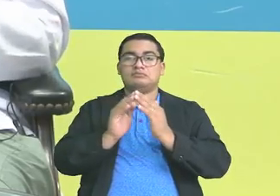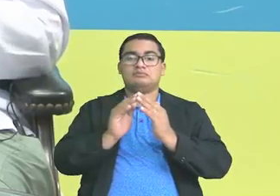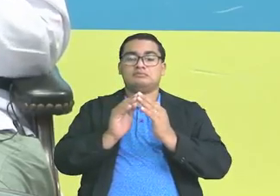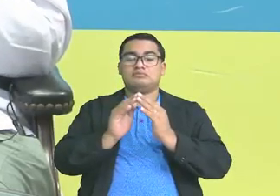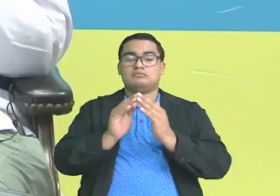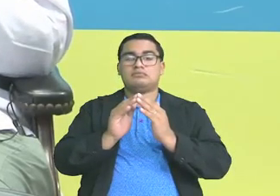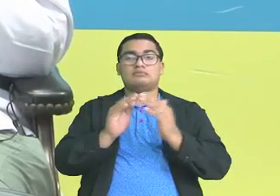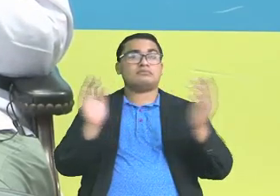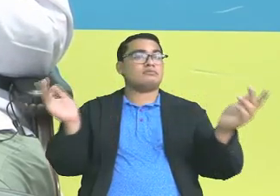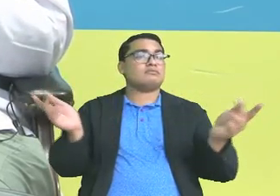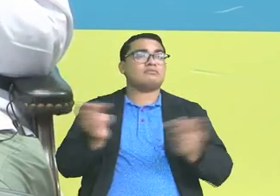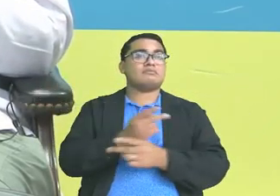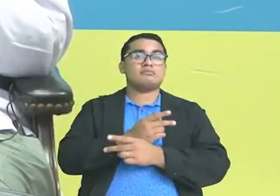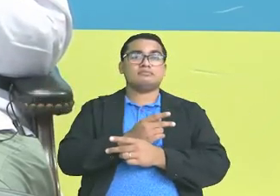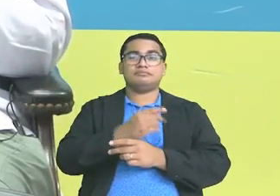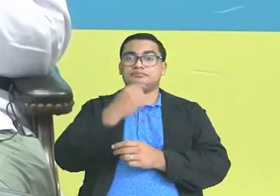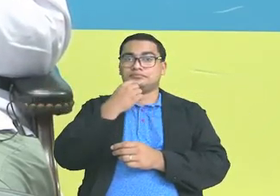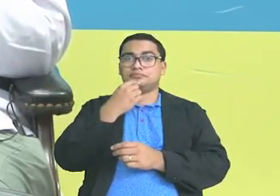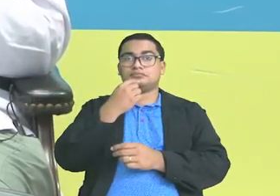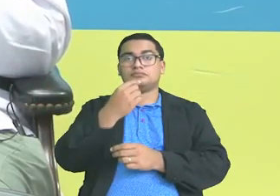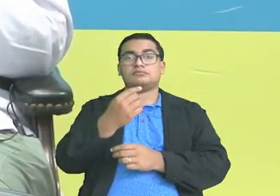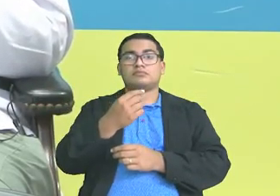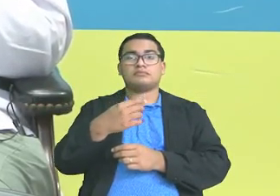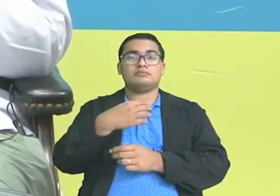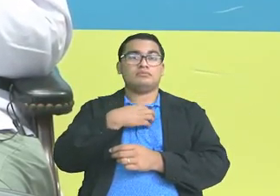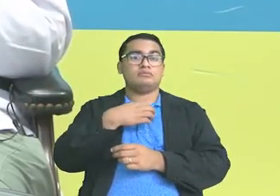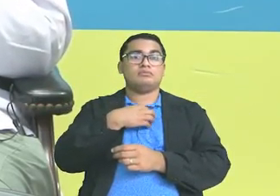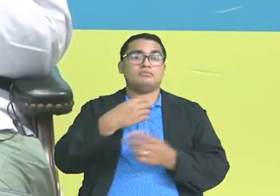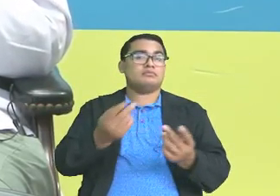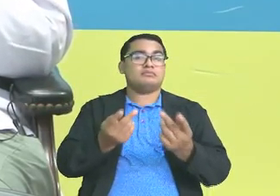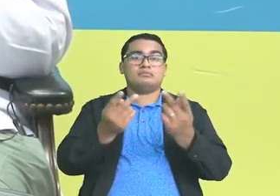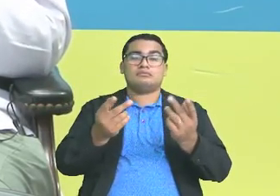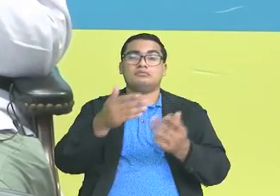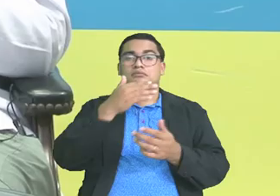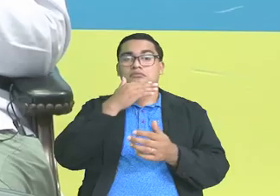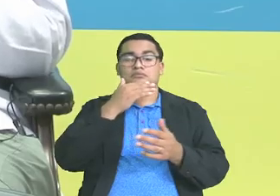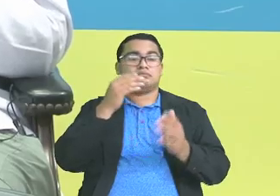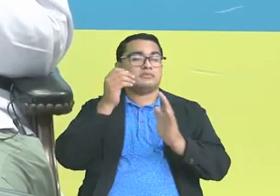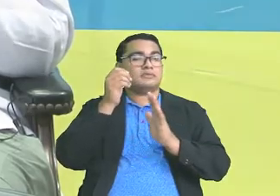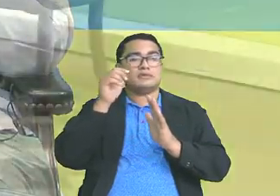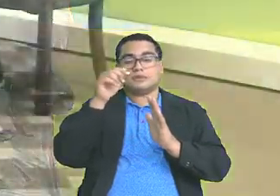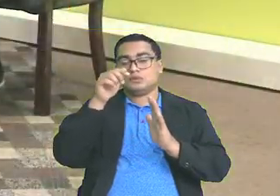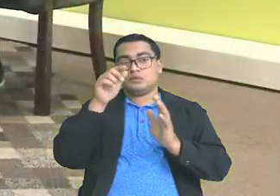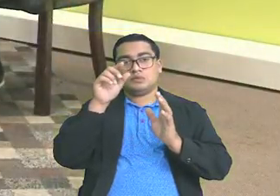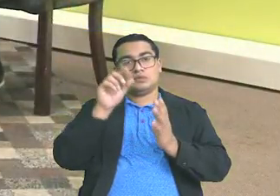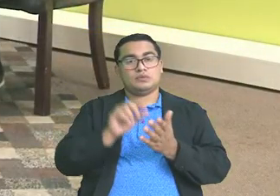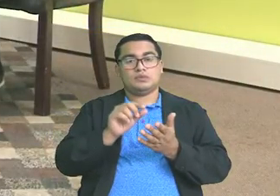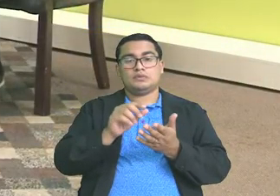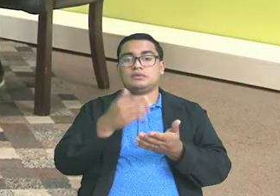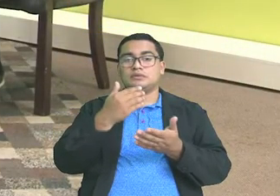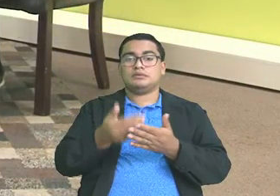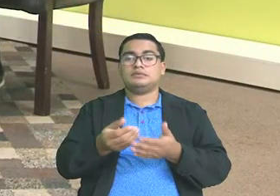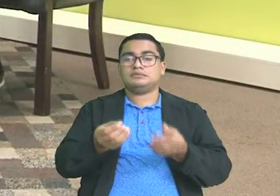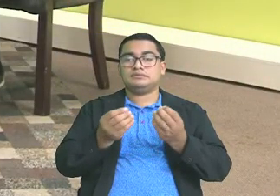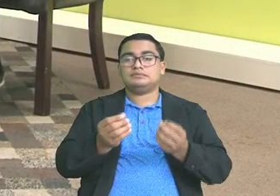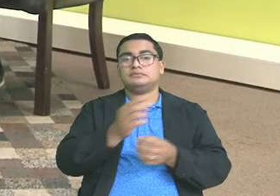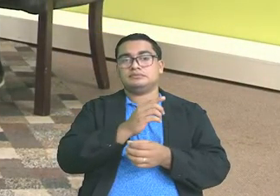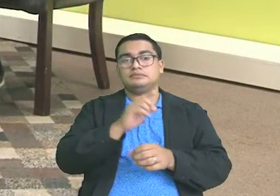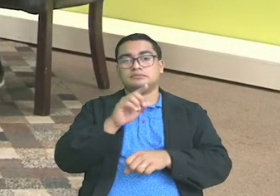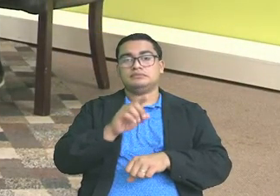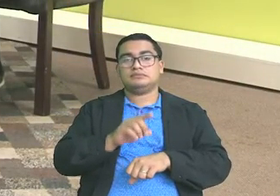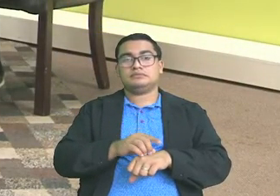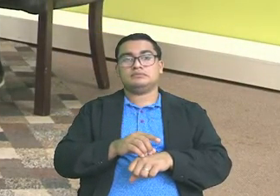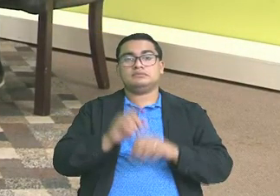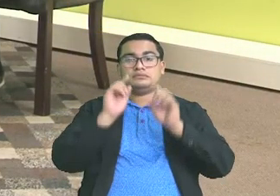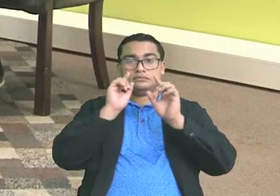lo discapacitó, pues su supervivencia ya se disminuyó considerablemente. Ok, doctor, le agradecemos. Creo que está de más decir